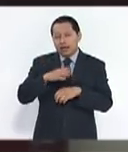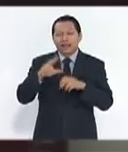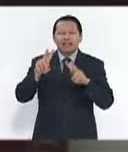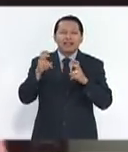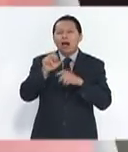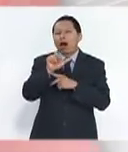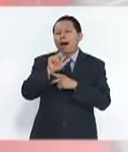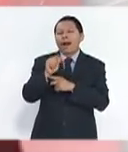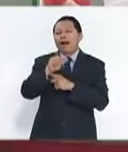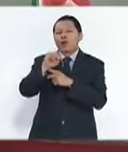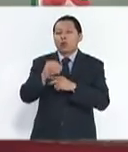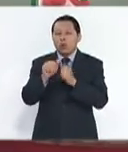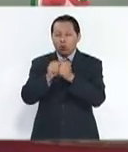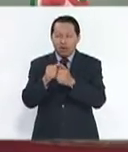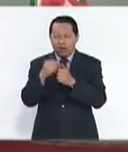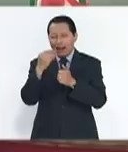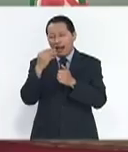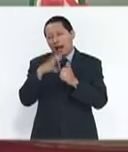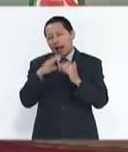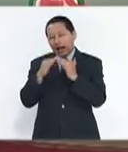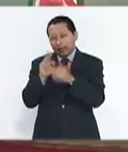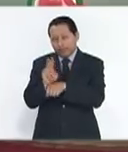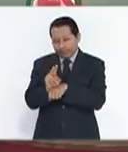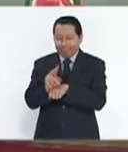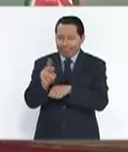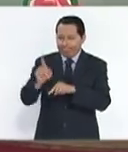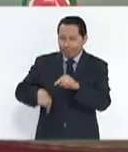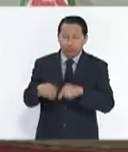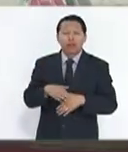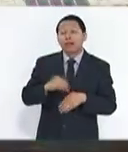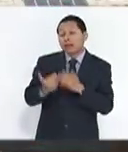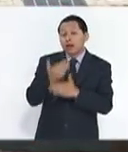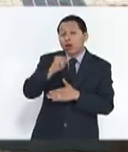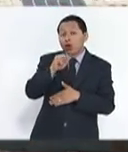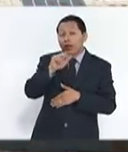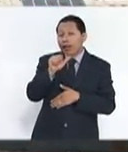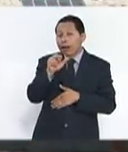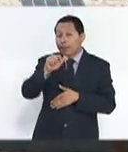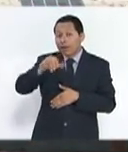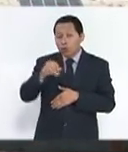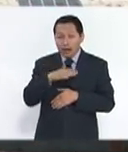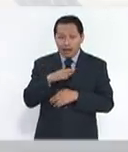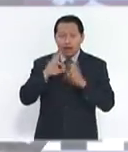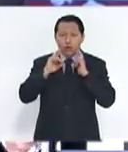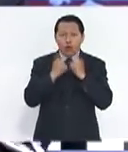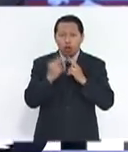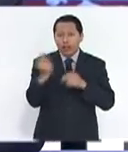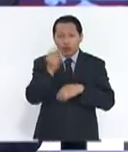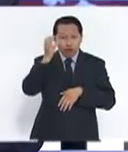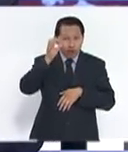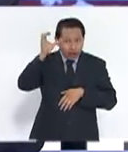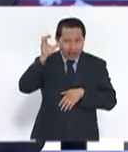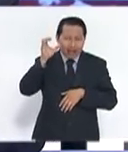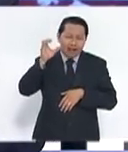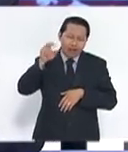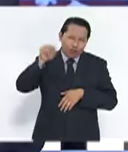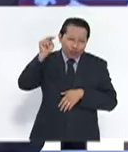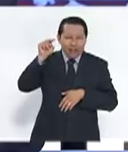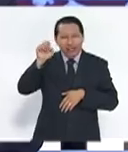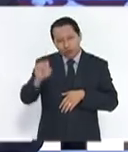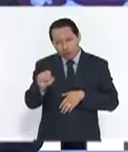arraigo. Esta mañana, Jorge Armijo nos habla sobre la reunión entre ambas Coreas. El líder